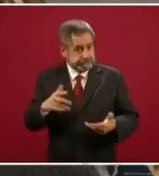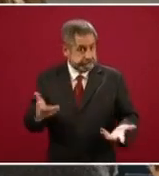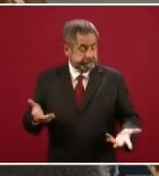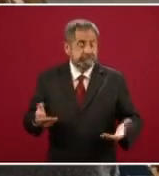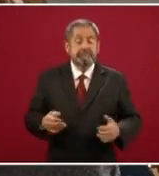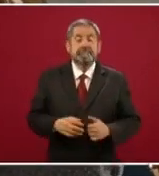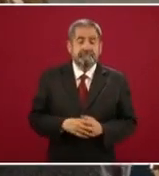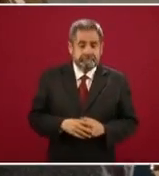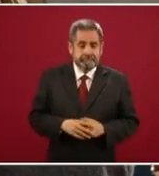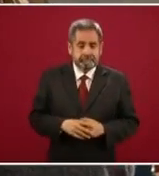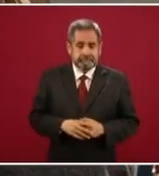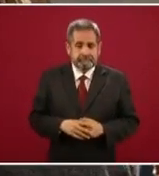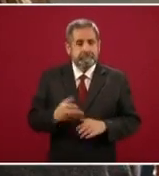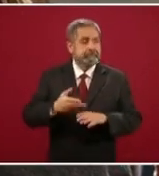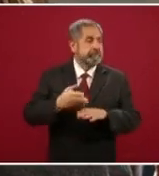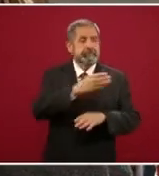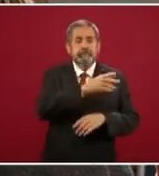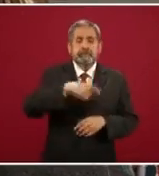sin